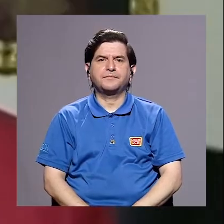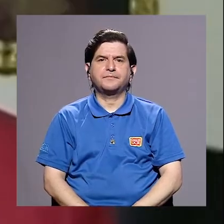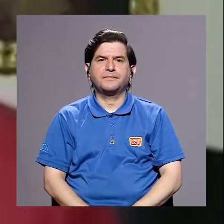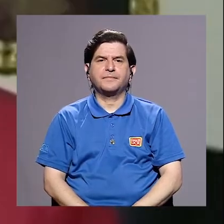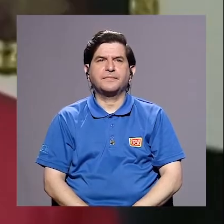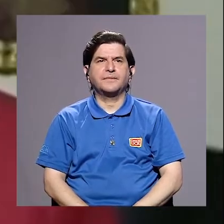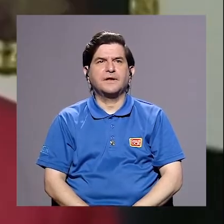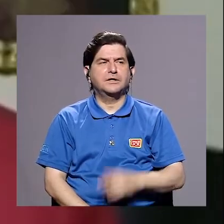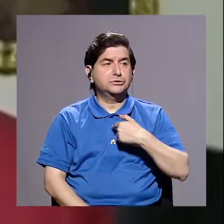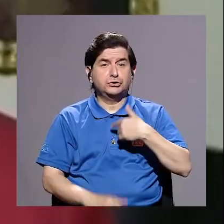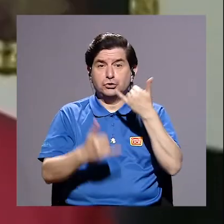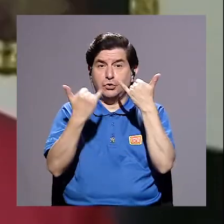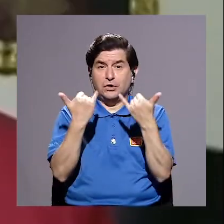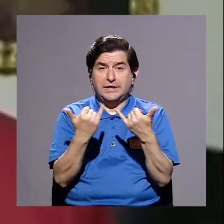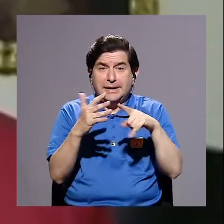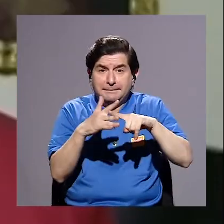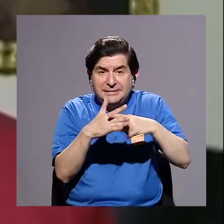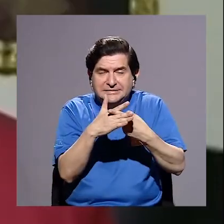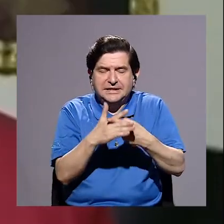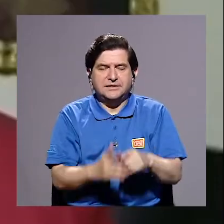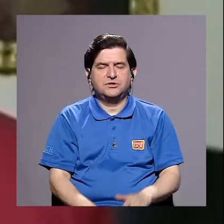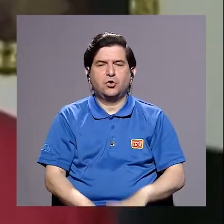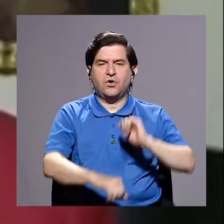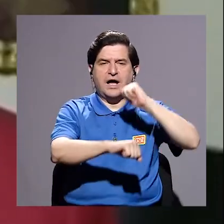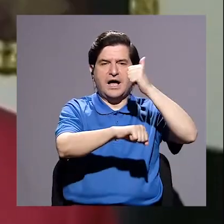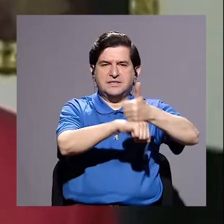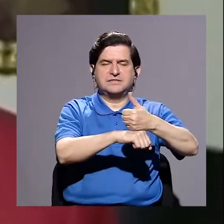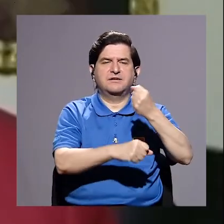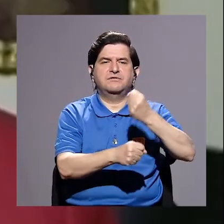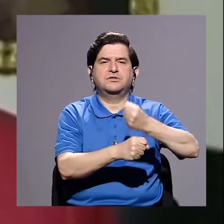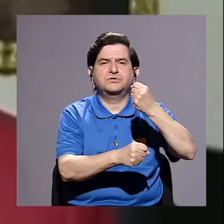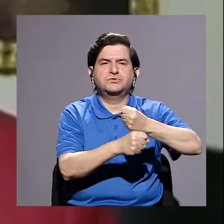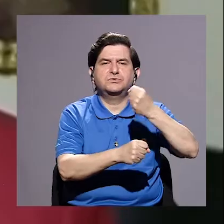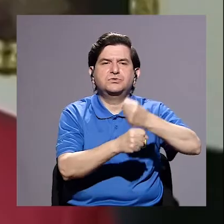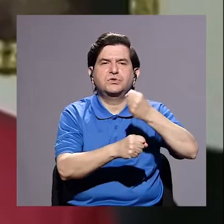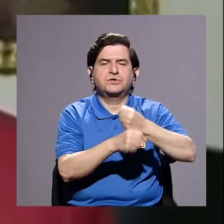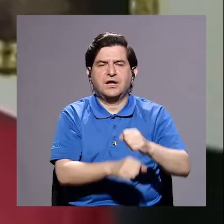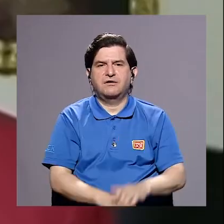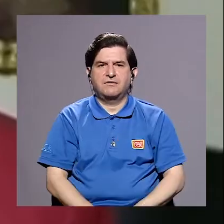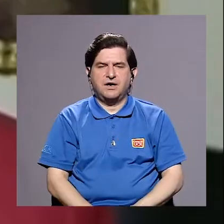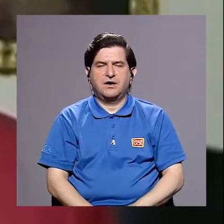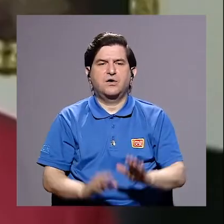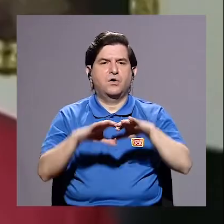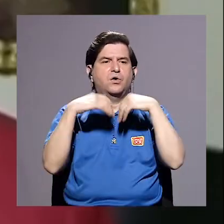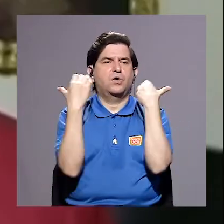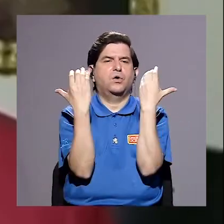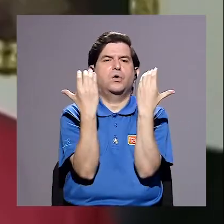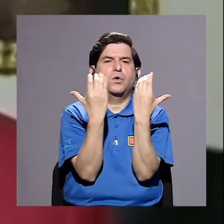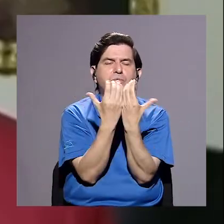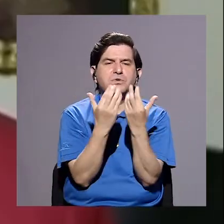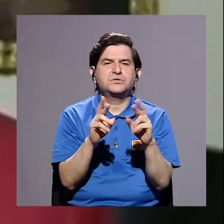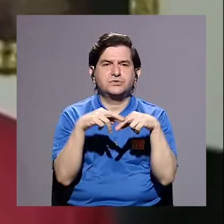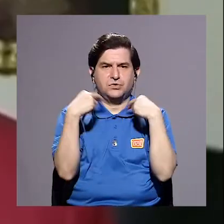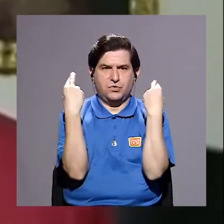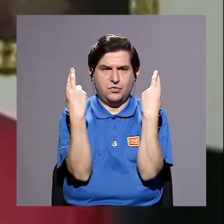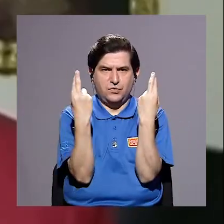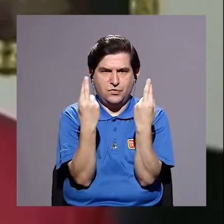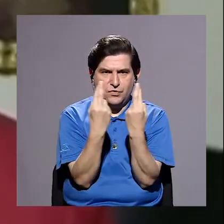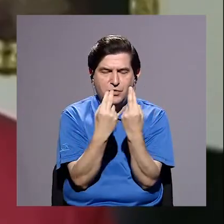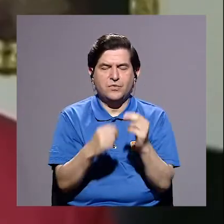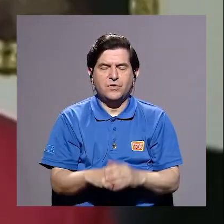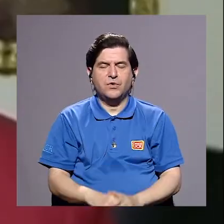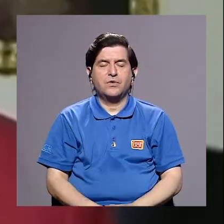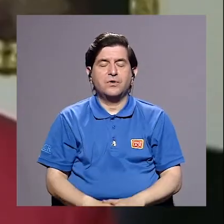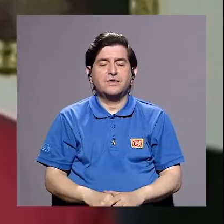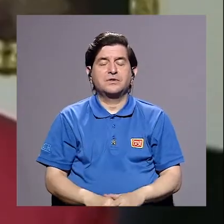llegando nomás, me asignó un trabajo para la comisión, para la reunión de la Comisión